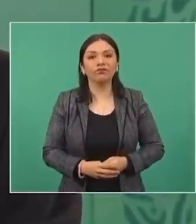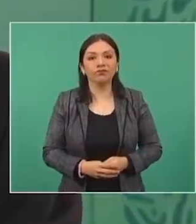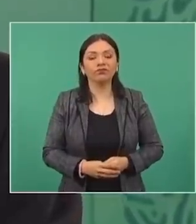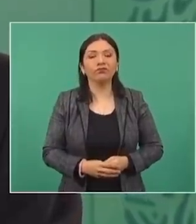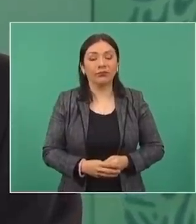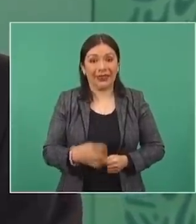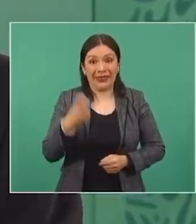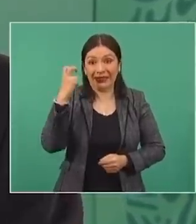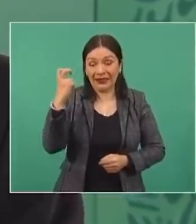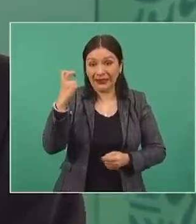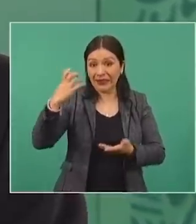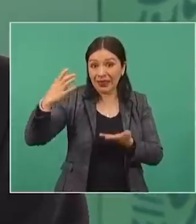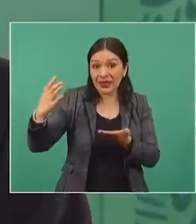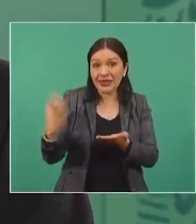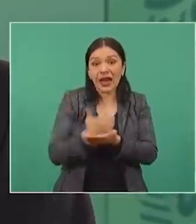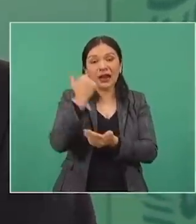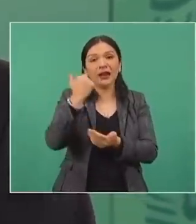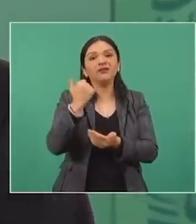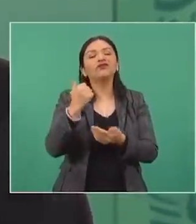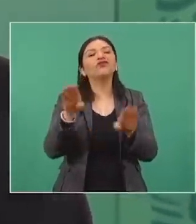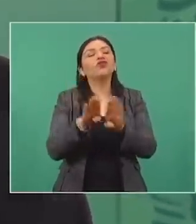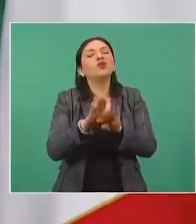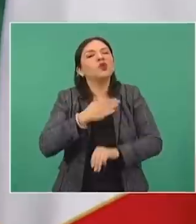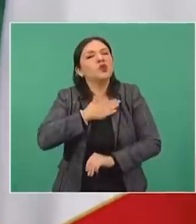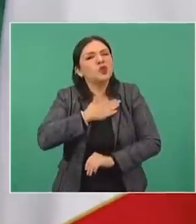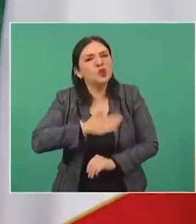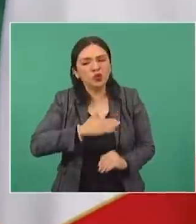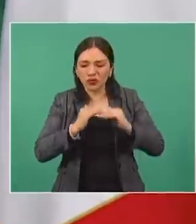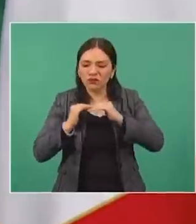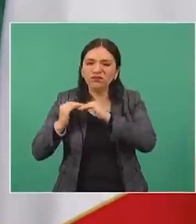Un triunfo de la democracia